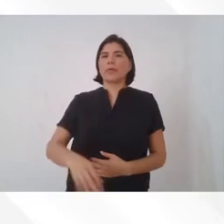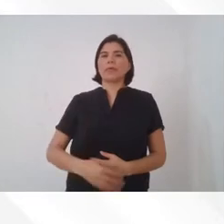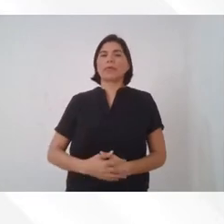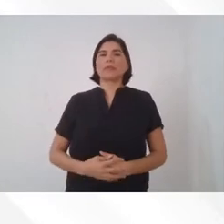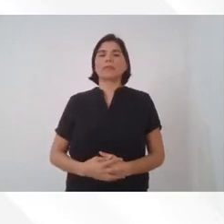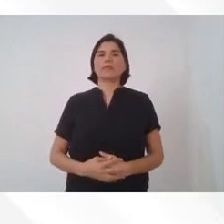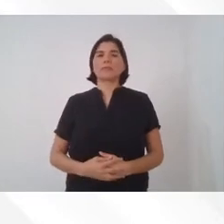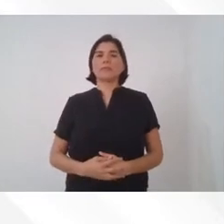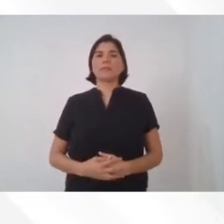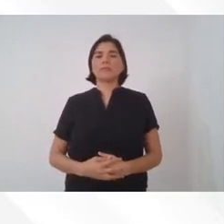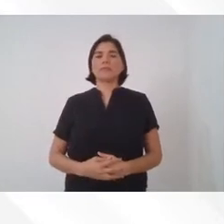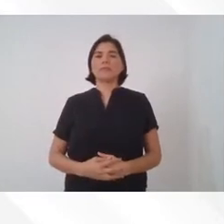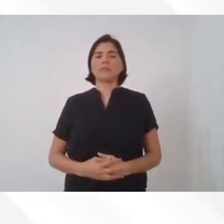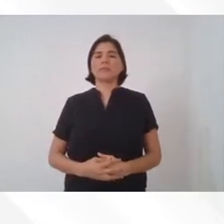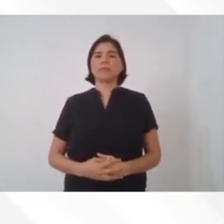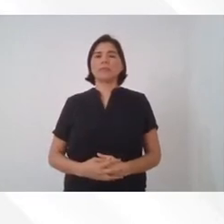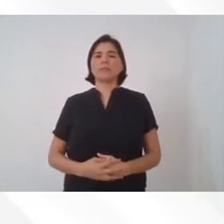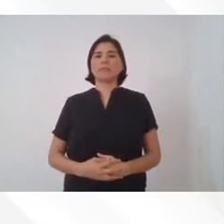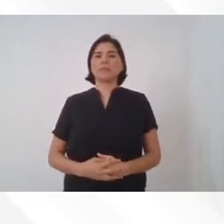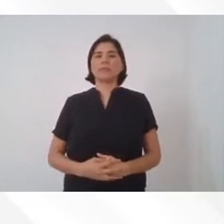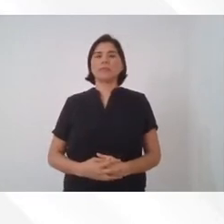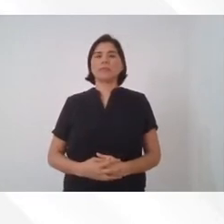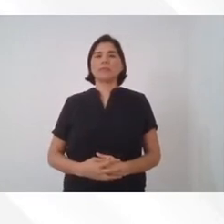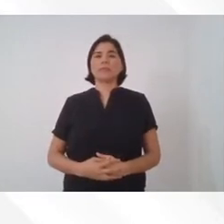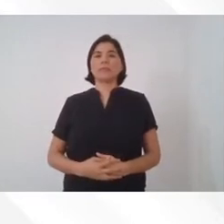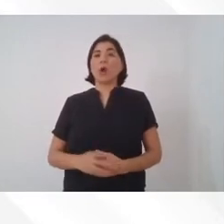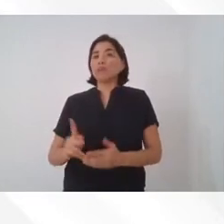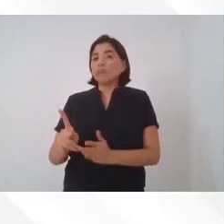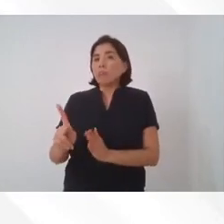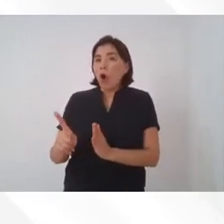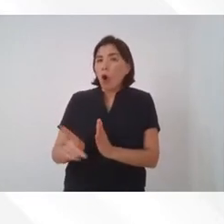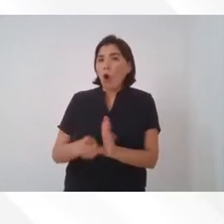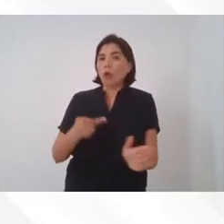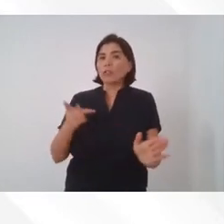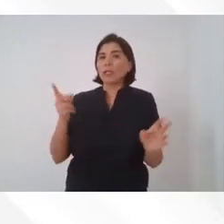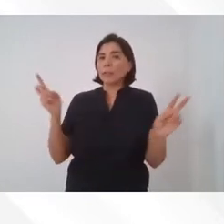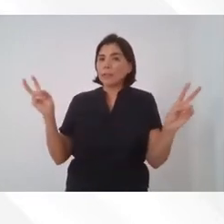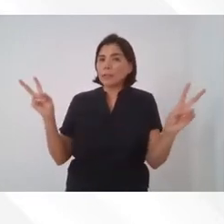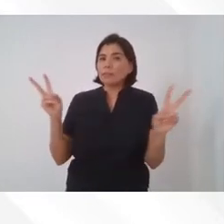Vacíen, vacíen sus pulmones. Volvemos a respirar.